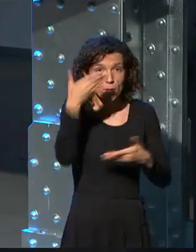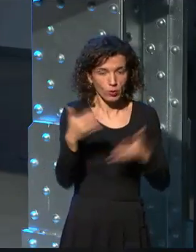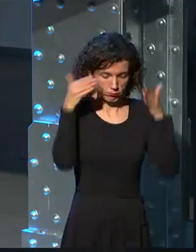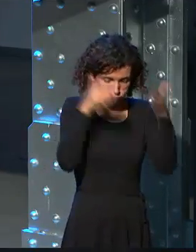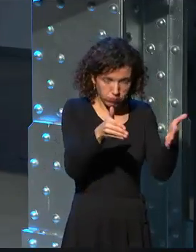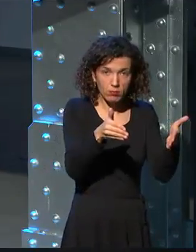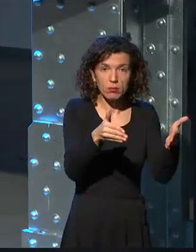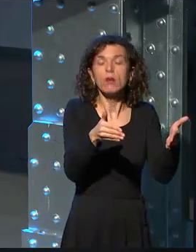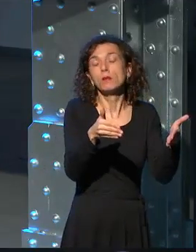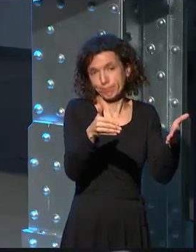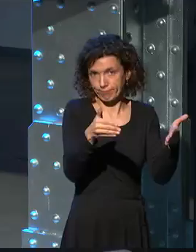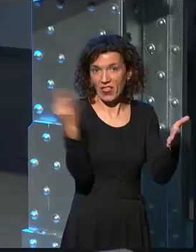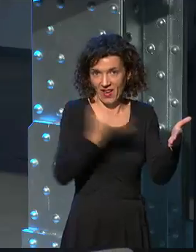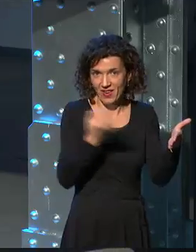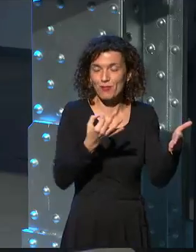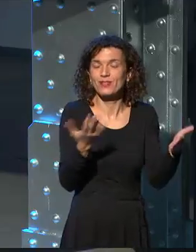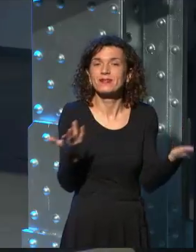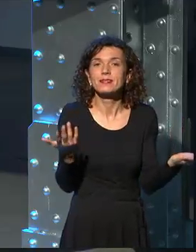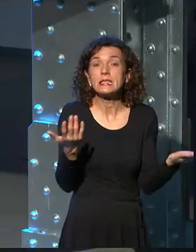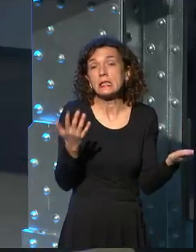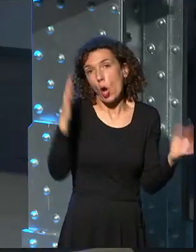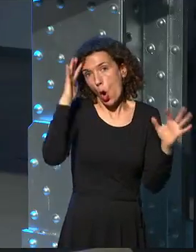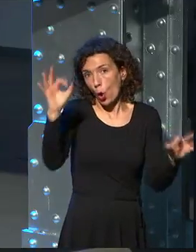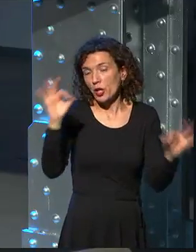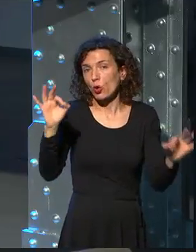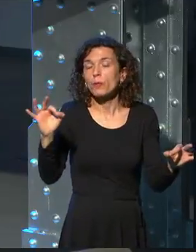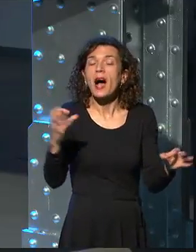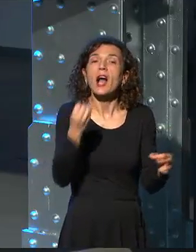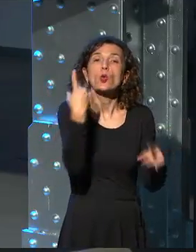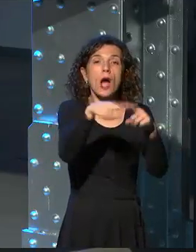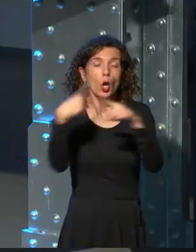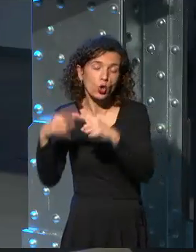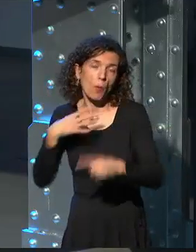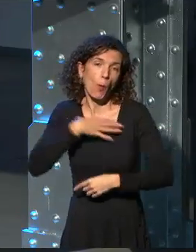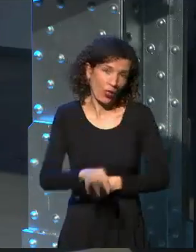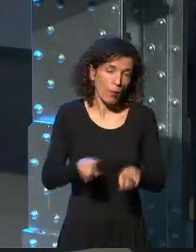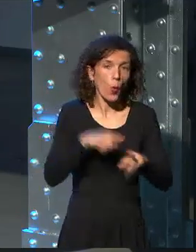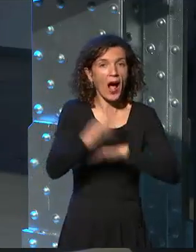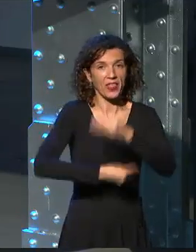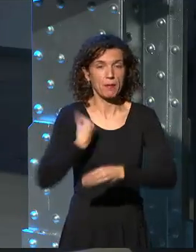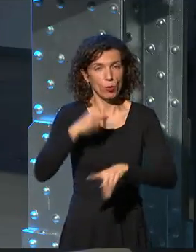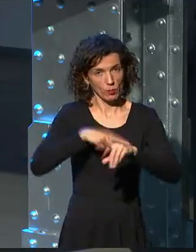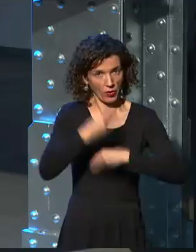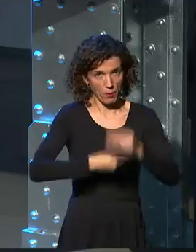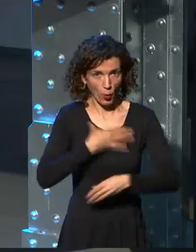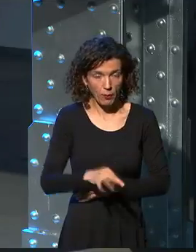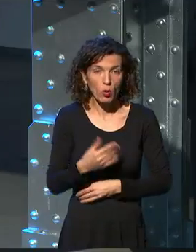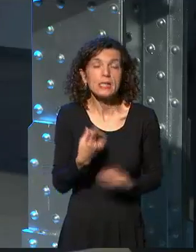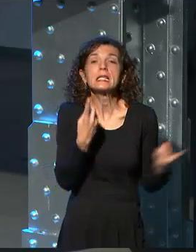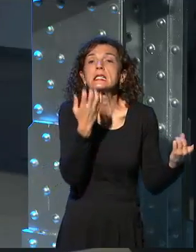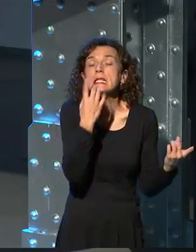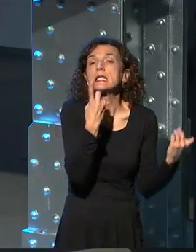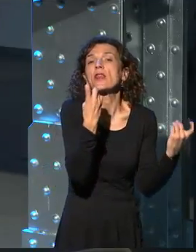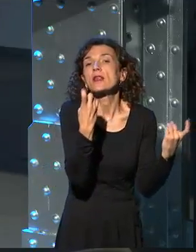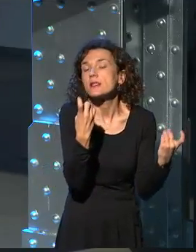importantes en todo momento. Evidentemente, hay acciones que podemos hacer simultáneamente cuando no requiere